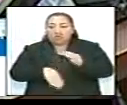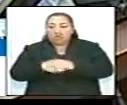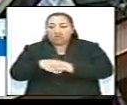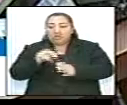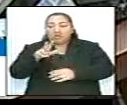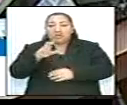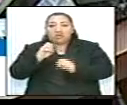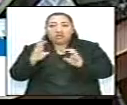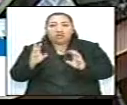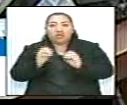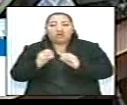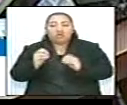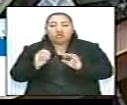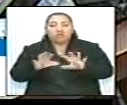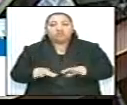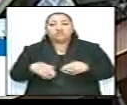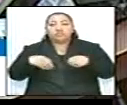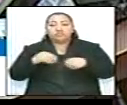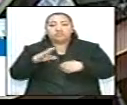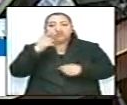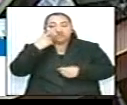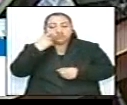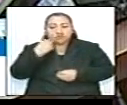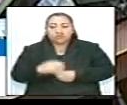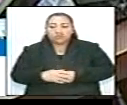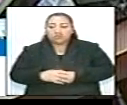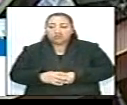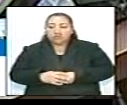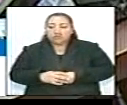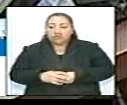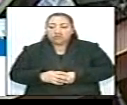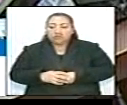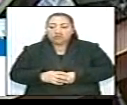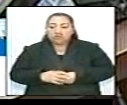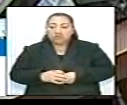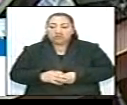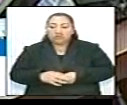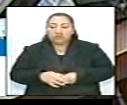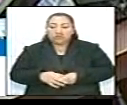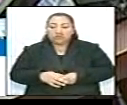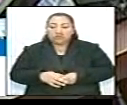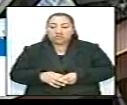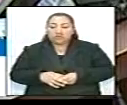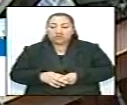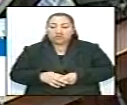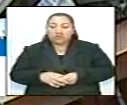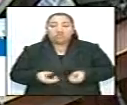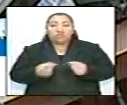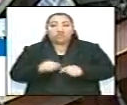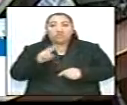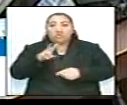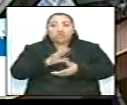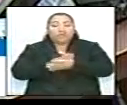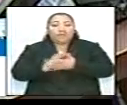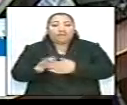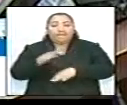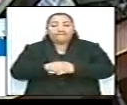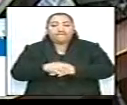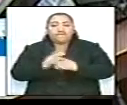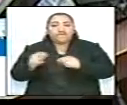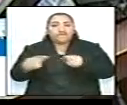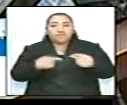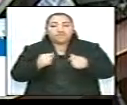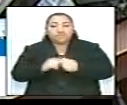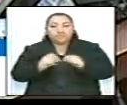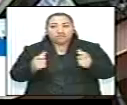de 3 días o inhibirse de su conocimiento cuando el proyecto no verse sobre materia de la